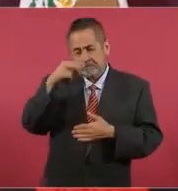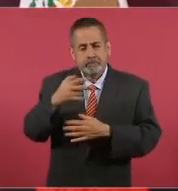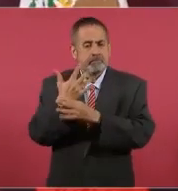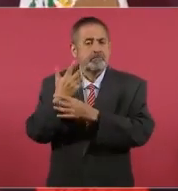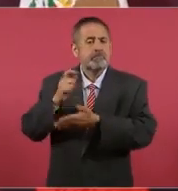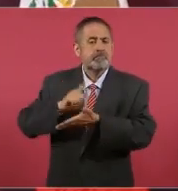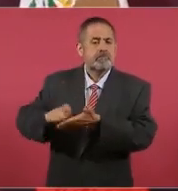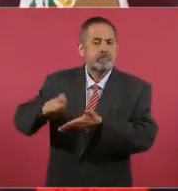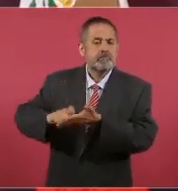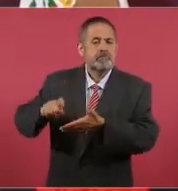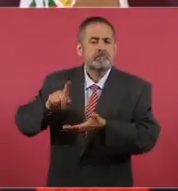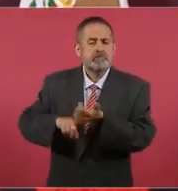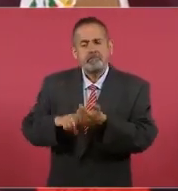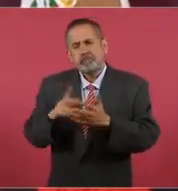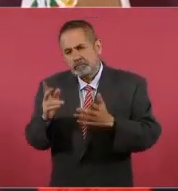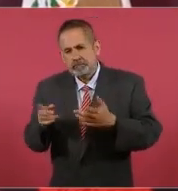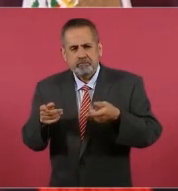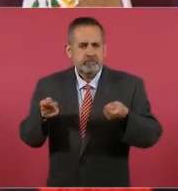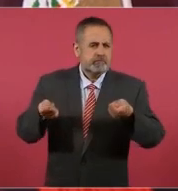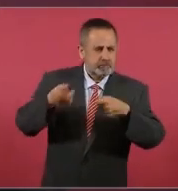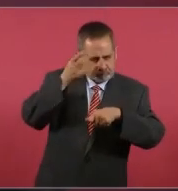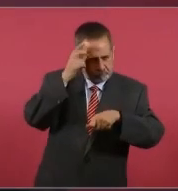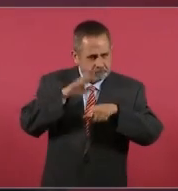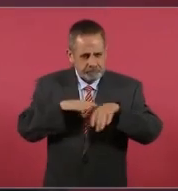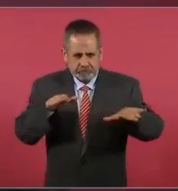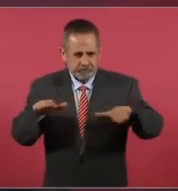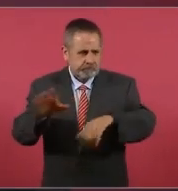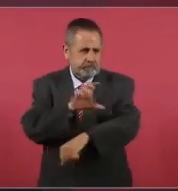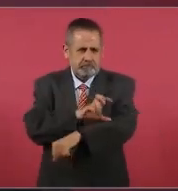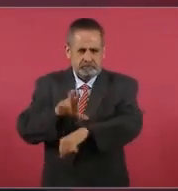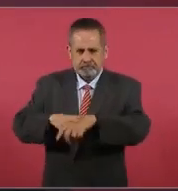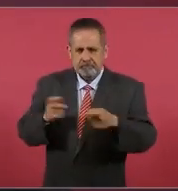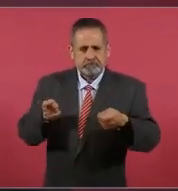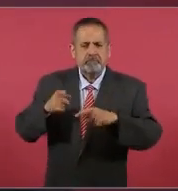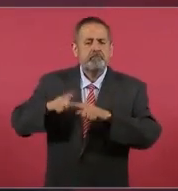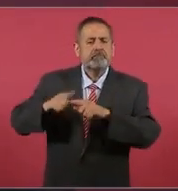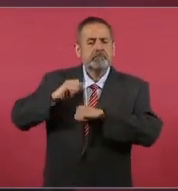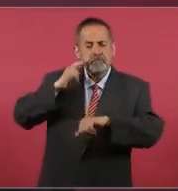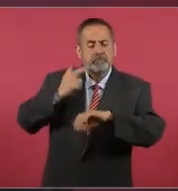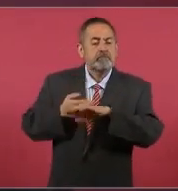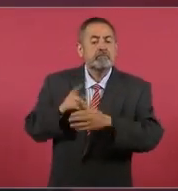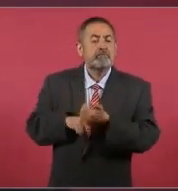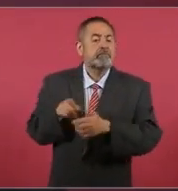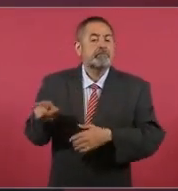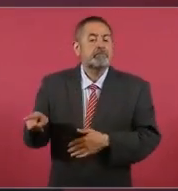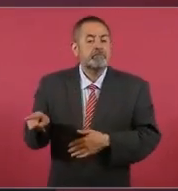escribió o dirigió, coordinó